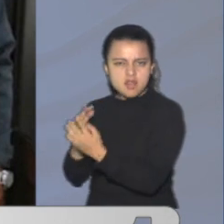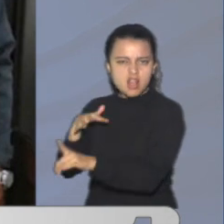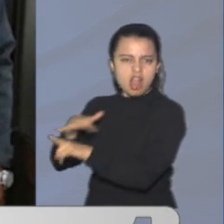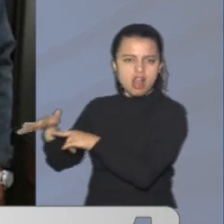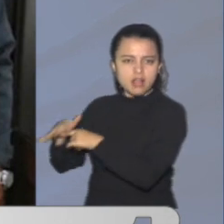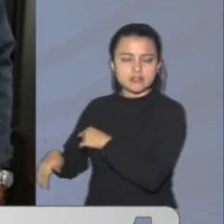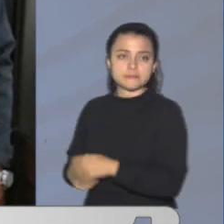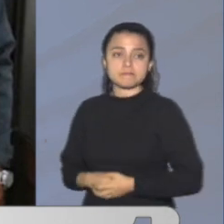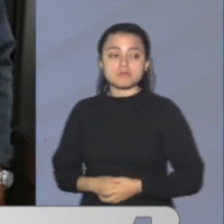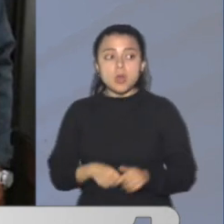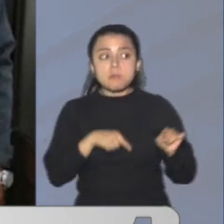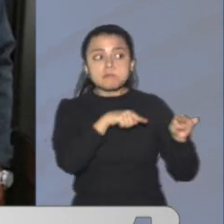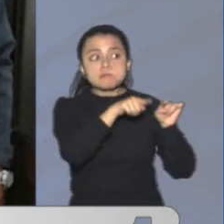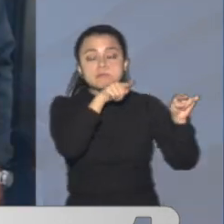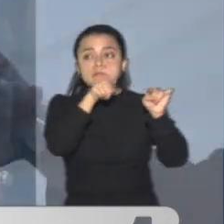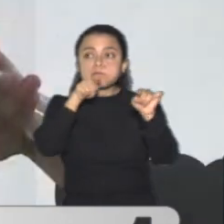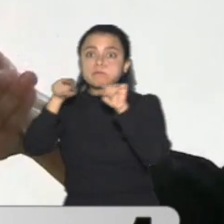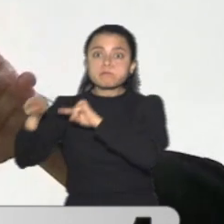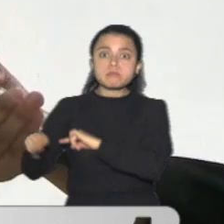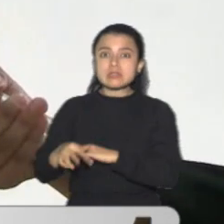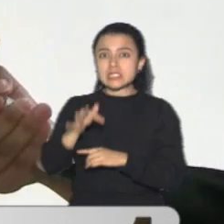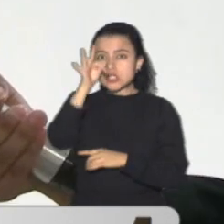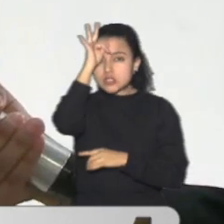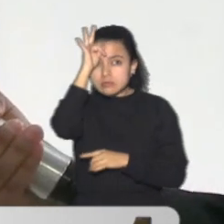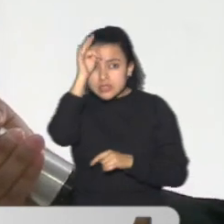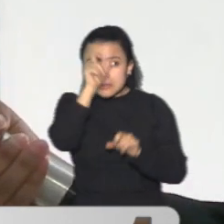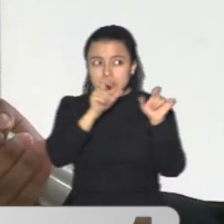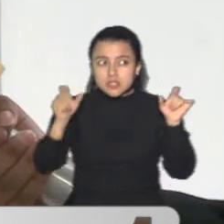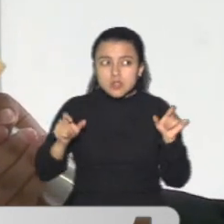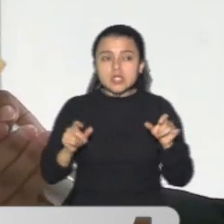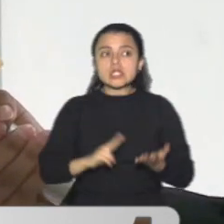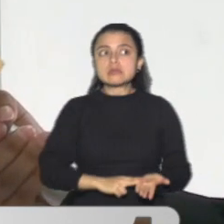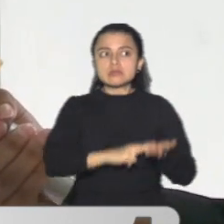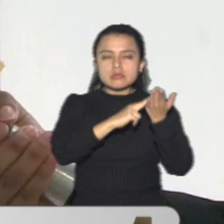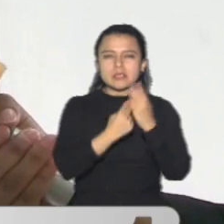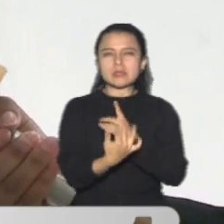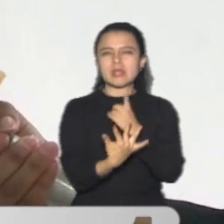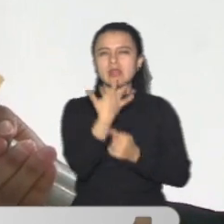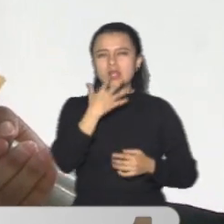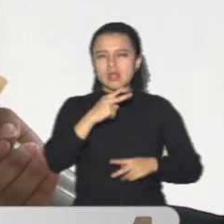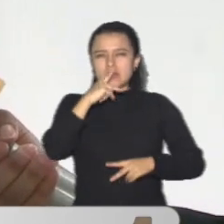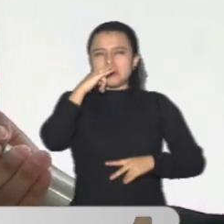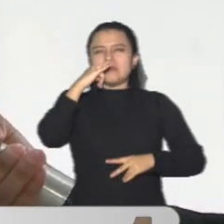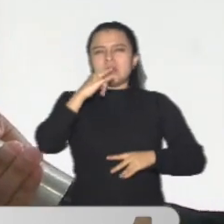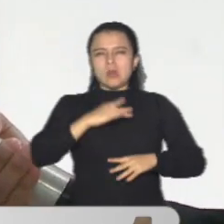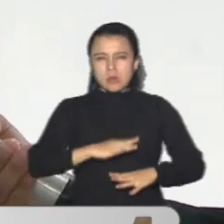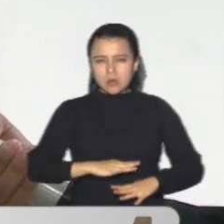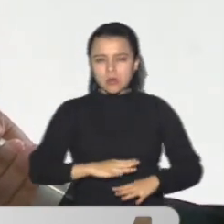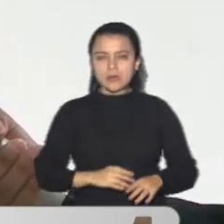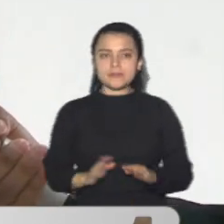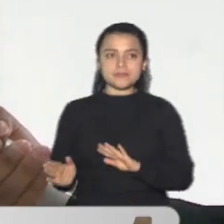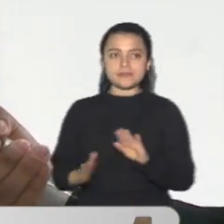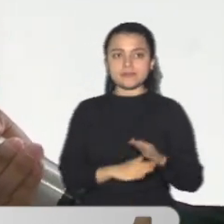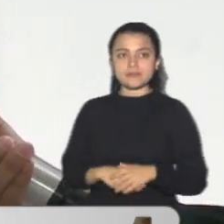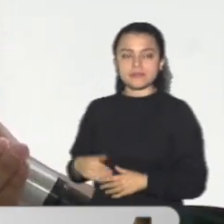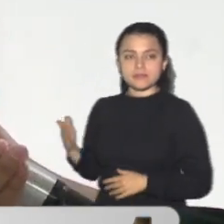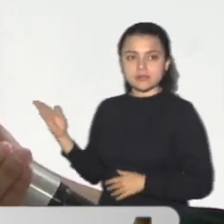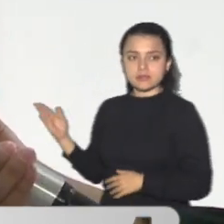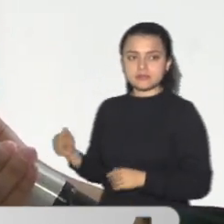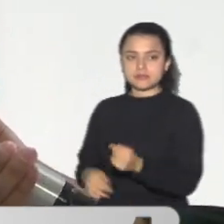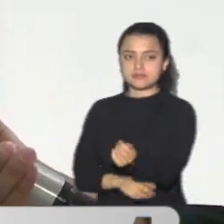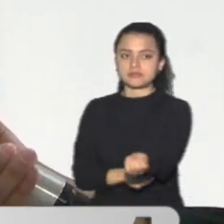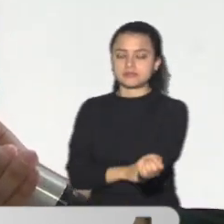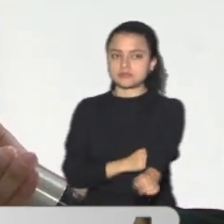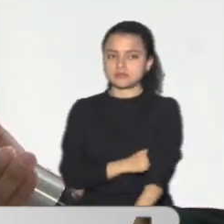inhalación de humo en clínicas de la ciudad este muchacho de 26 años con unas quemaduras que superan el 50% de la extensión del cuerpo